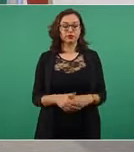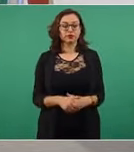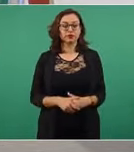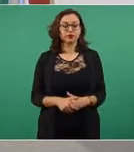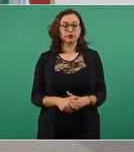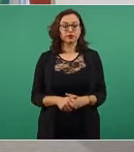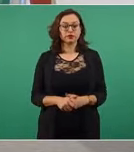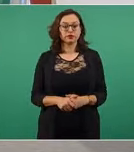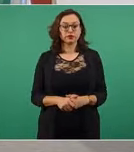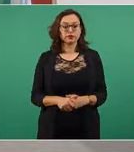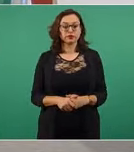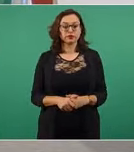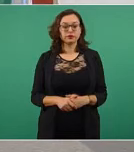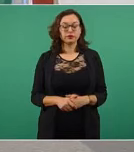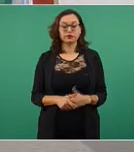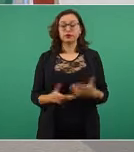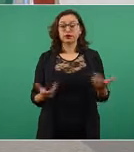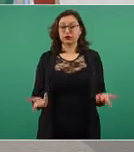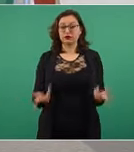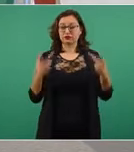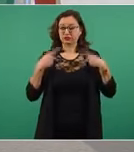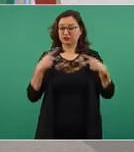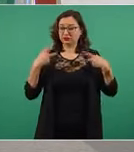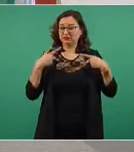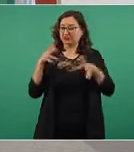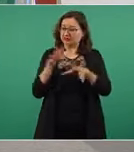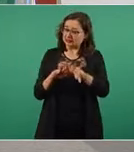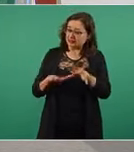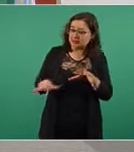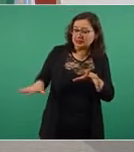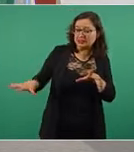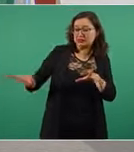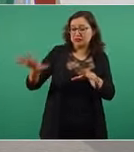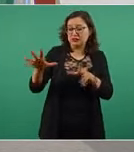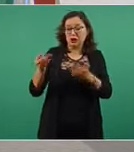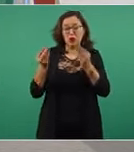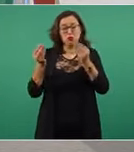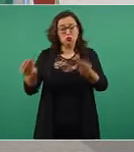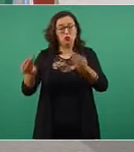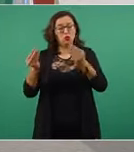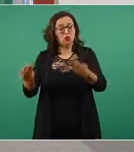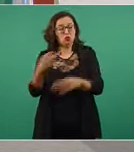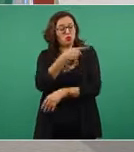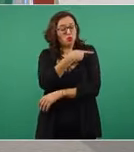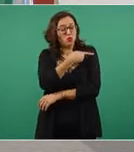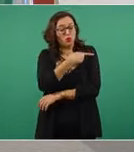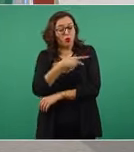Cuando el pueblo es demasiado pobre, esto es 1906,